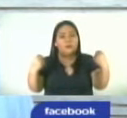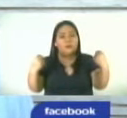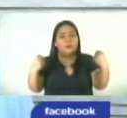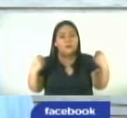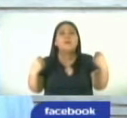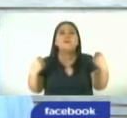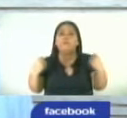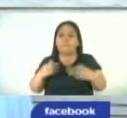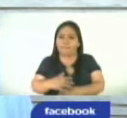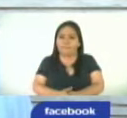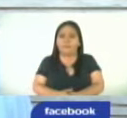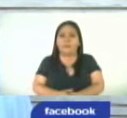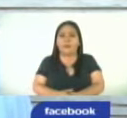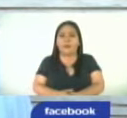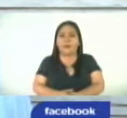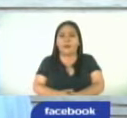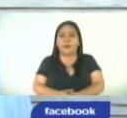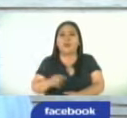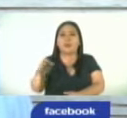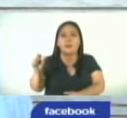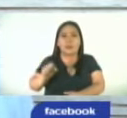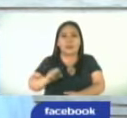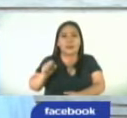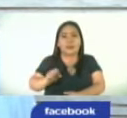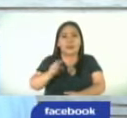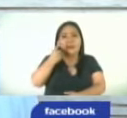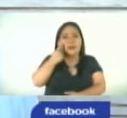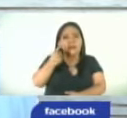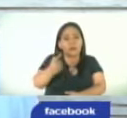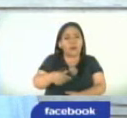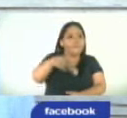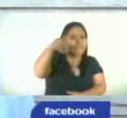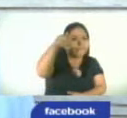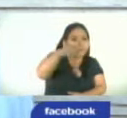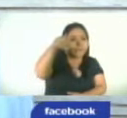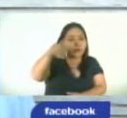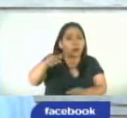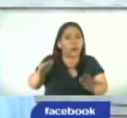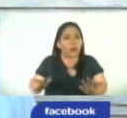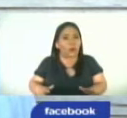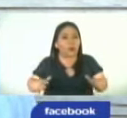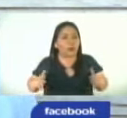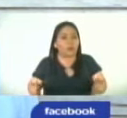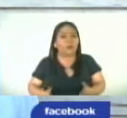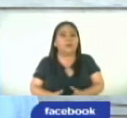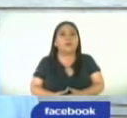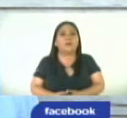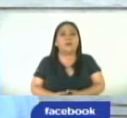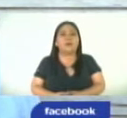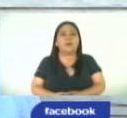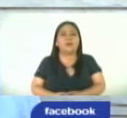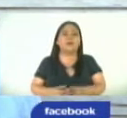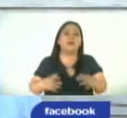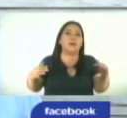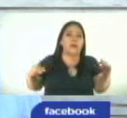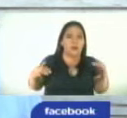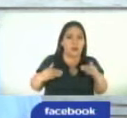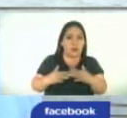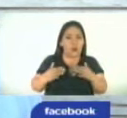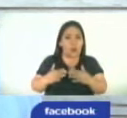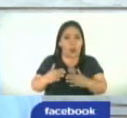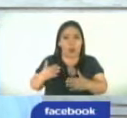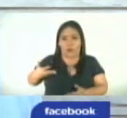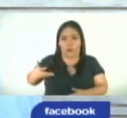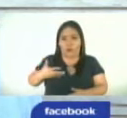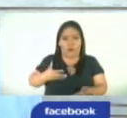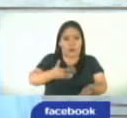está incidiendo mucho en la educación, en la formación de talentos humanos, pero también en la visita casa